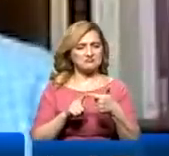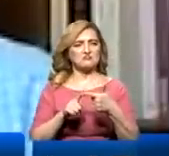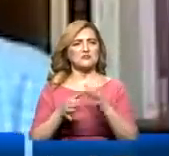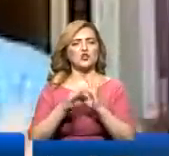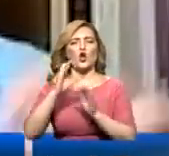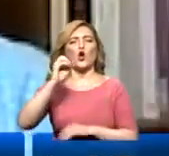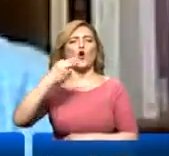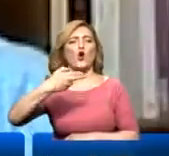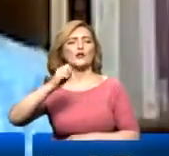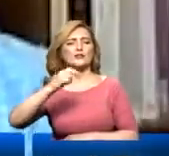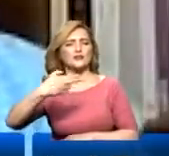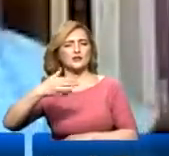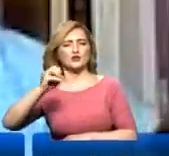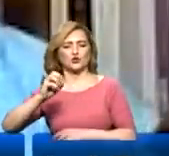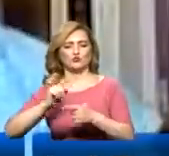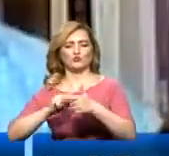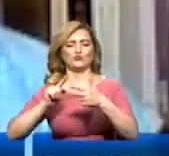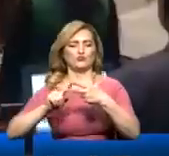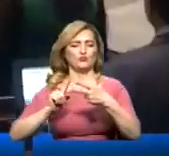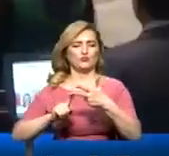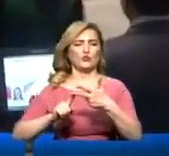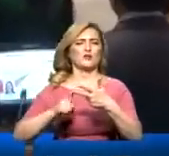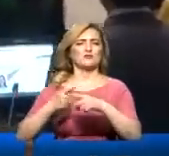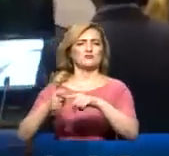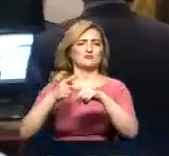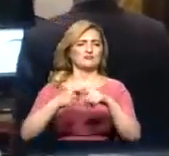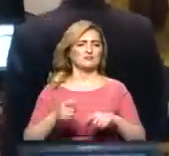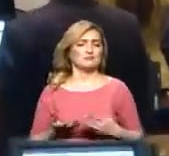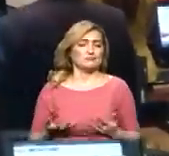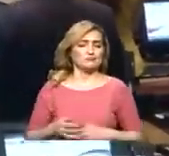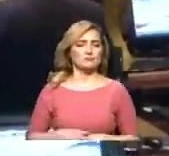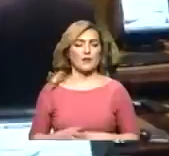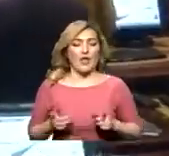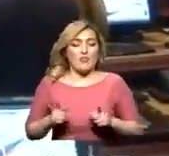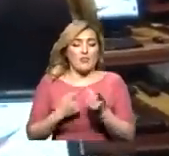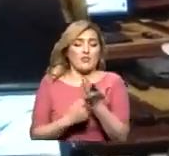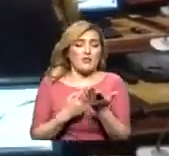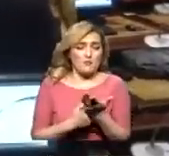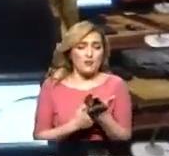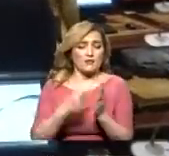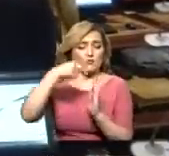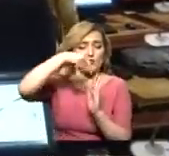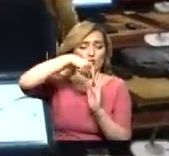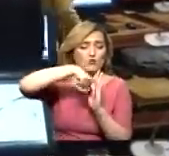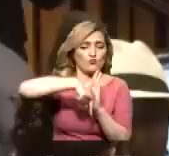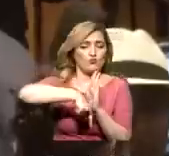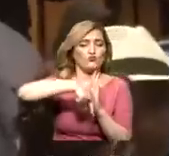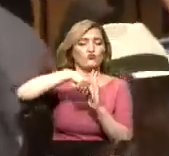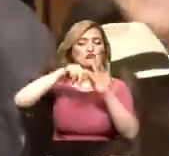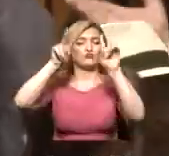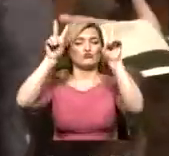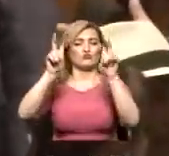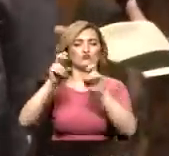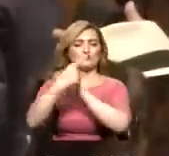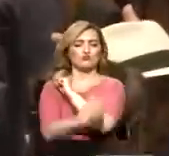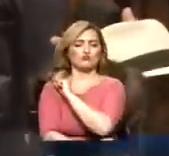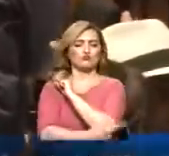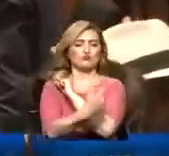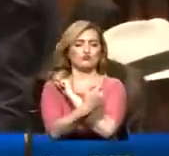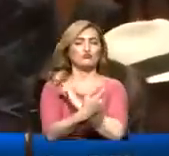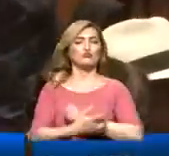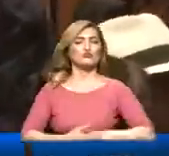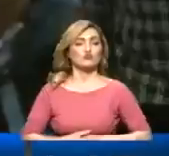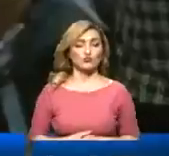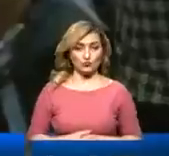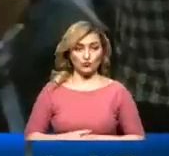cohecho, ve concusión, pero no peculado. Dicen además que el debate se debe profundizar sobre todo en el tema de las sanciones diferenciadas